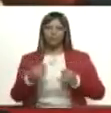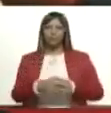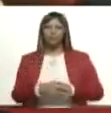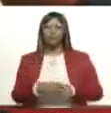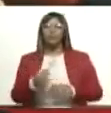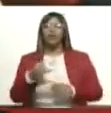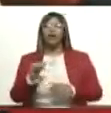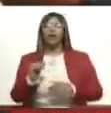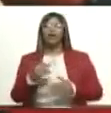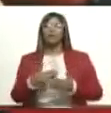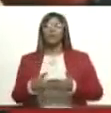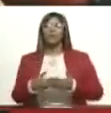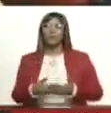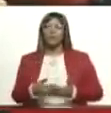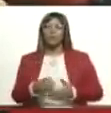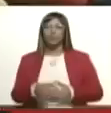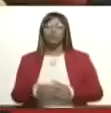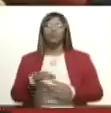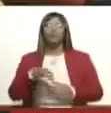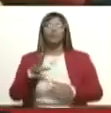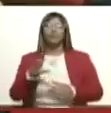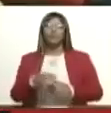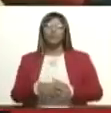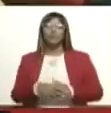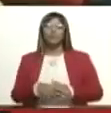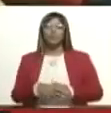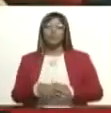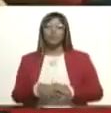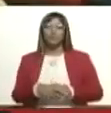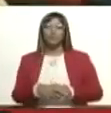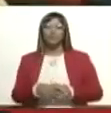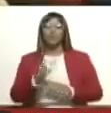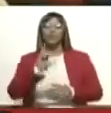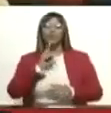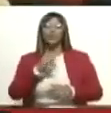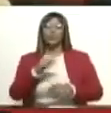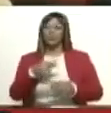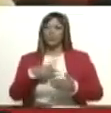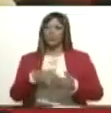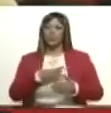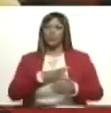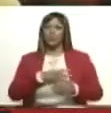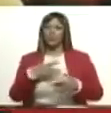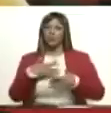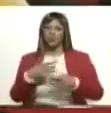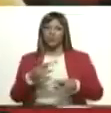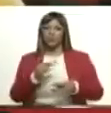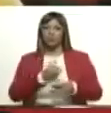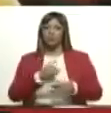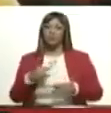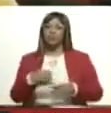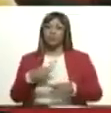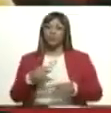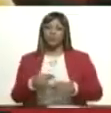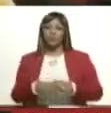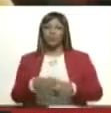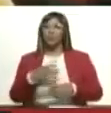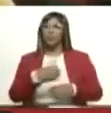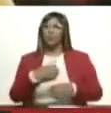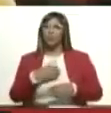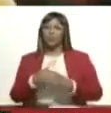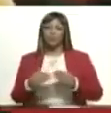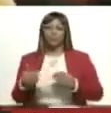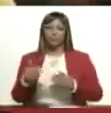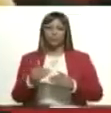que presentarse, además, darle la cara al país y sobre todo tener por norma que el interés individual, el interés particular jamás puede estar por